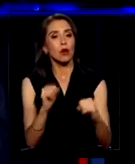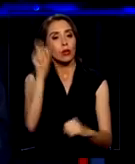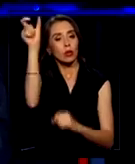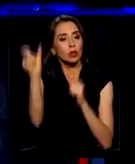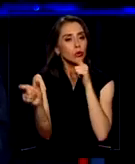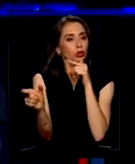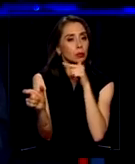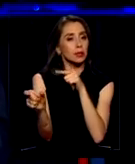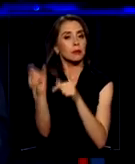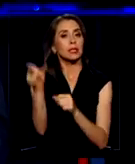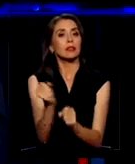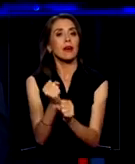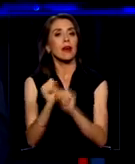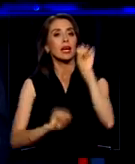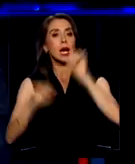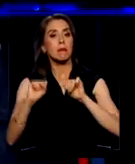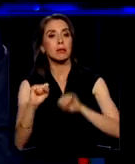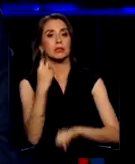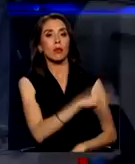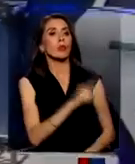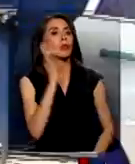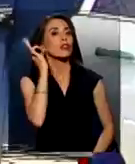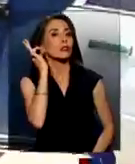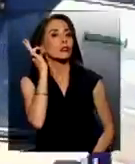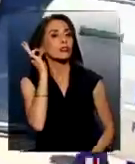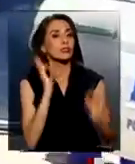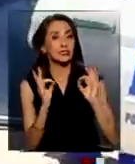sospechoso sería un trabajador de la empresa de la